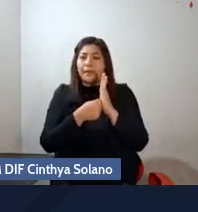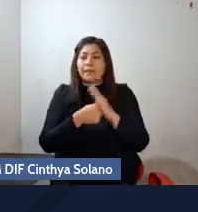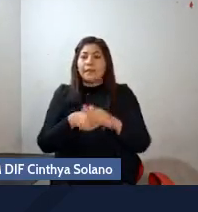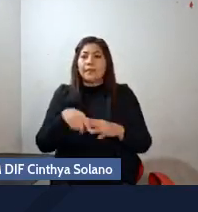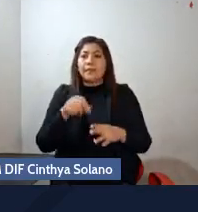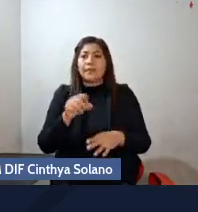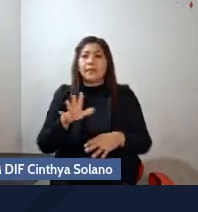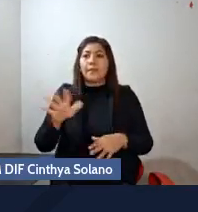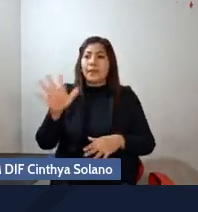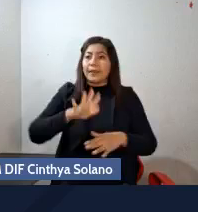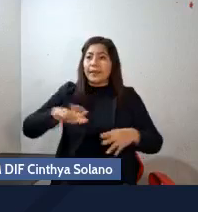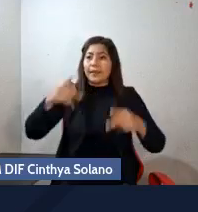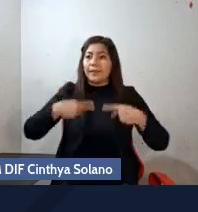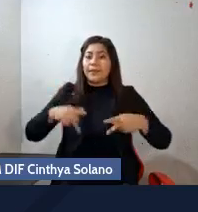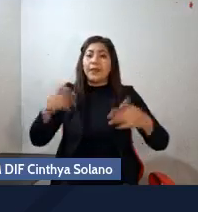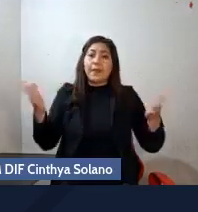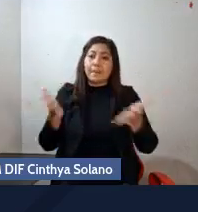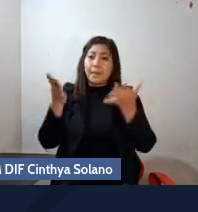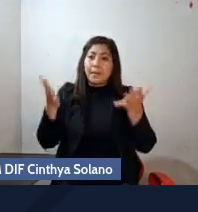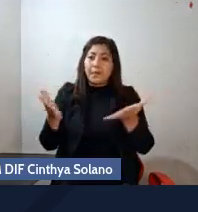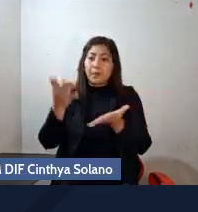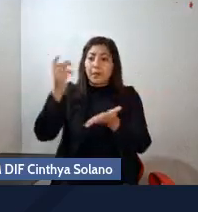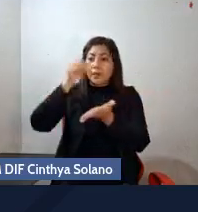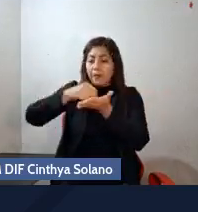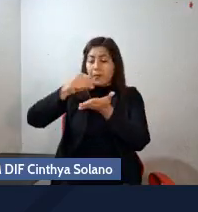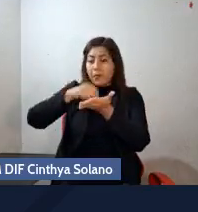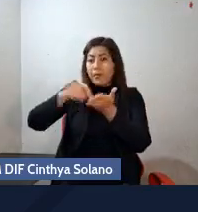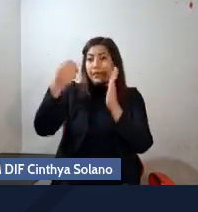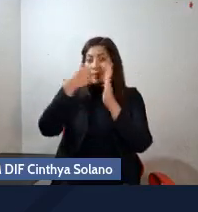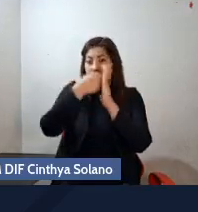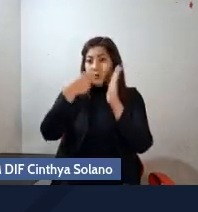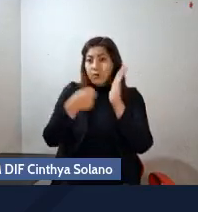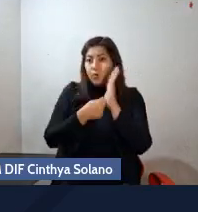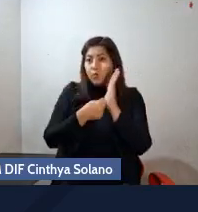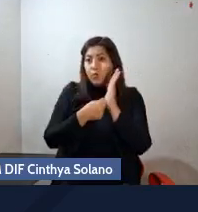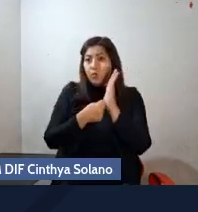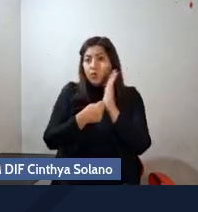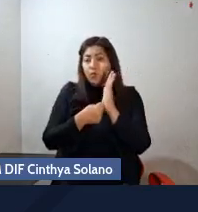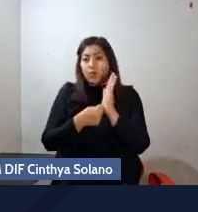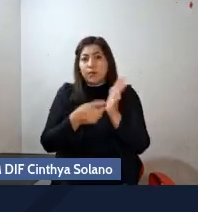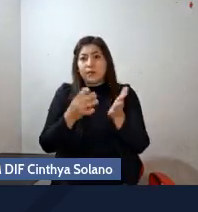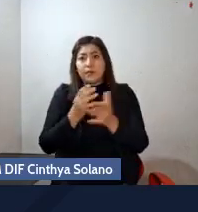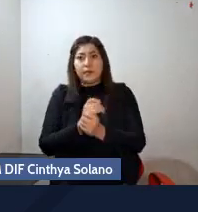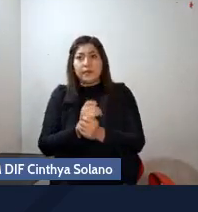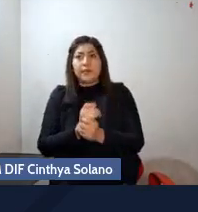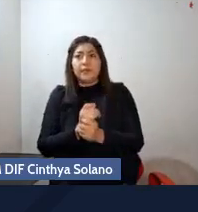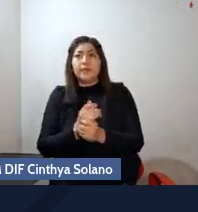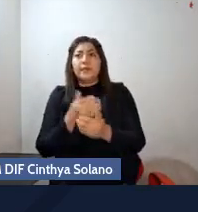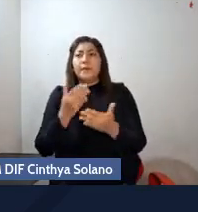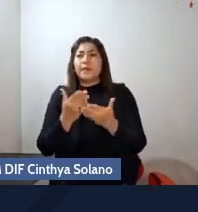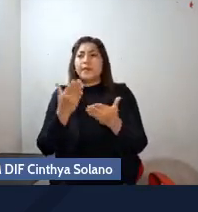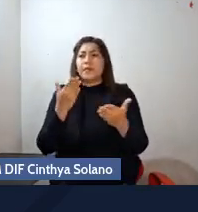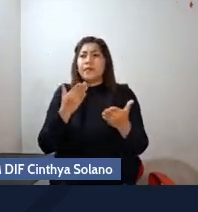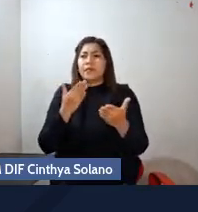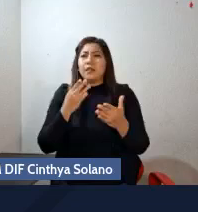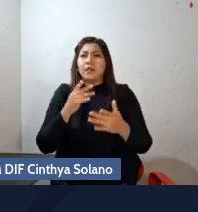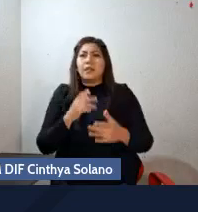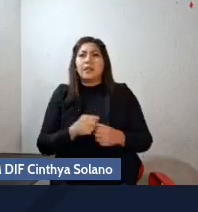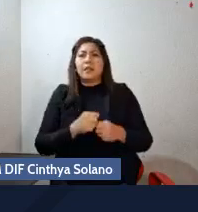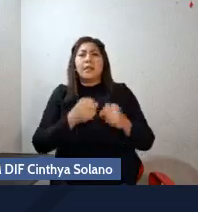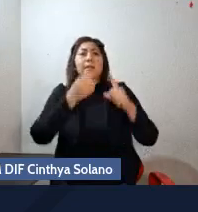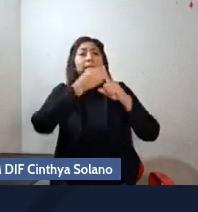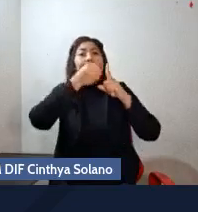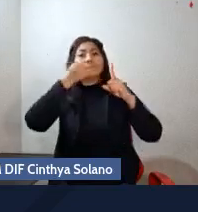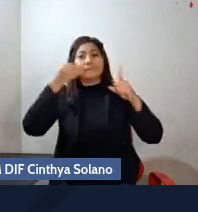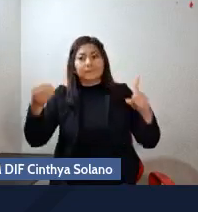que dejen un testamento, porque, bueno, lo que yo siempre he creído es que dejar un testamento pues es dejar las cosas en orden, ¿no? Y a fin de cuentas, pues lo único que tenemos seguro